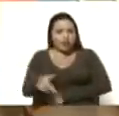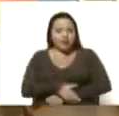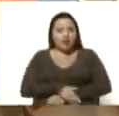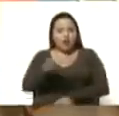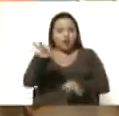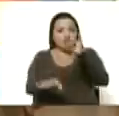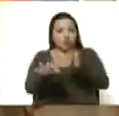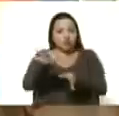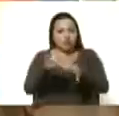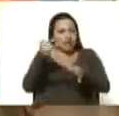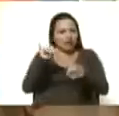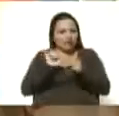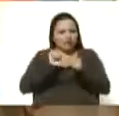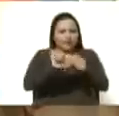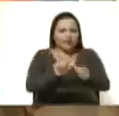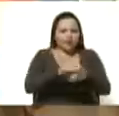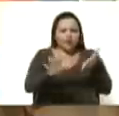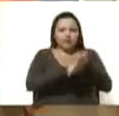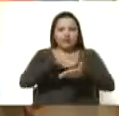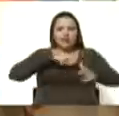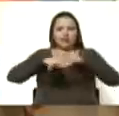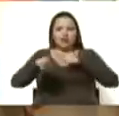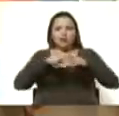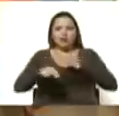firmes en relación a los